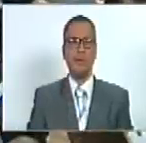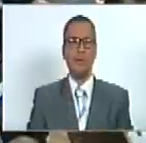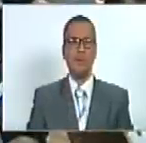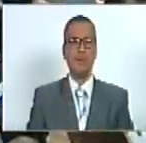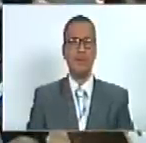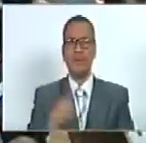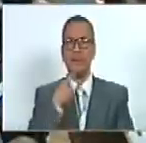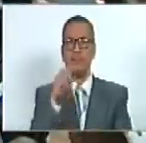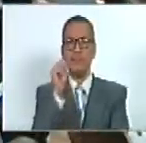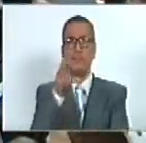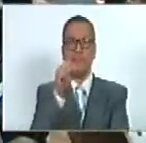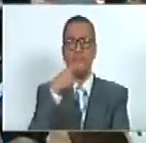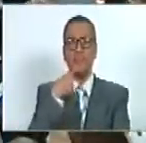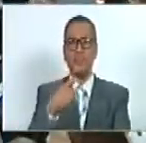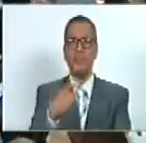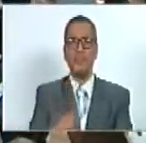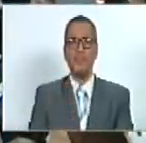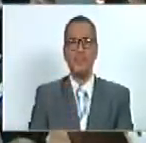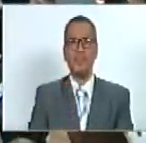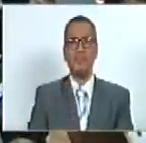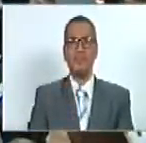Solicita a la tribuna de oradores, se le concede.